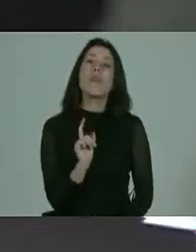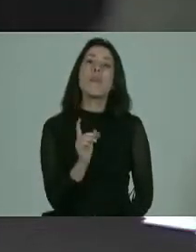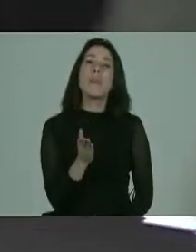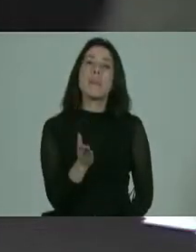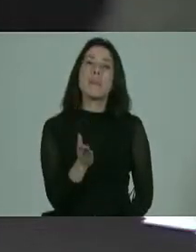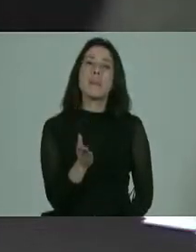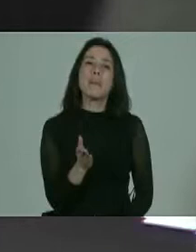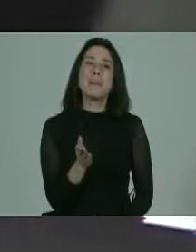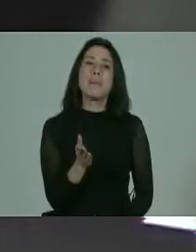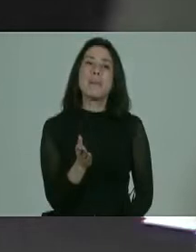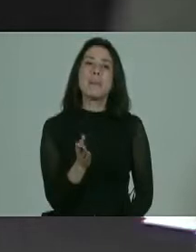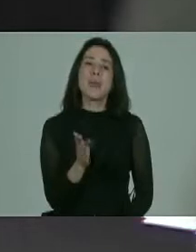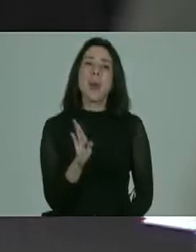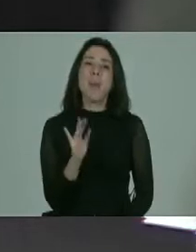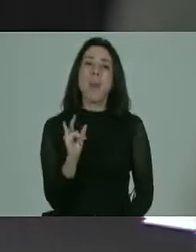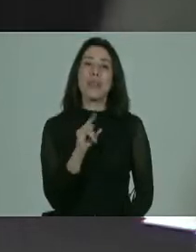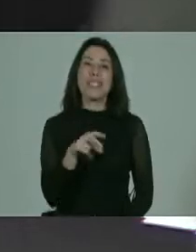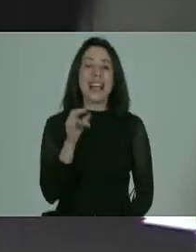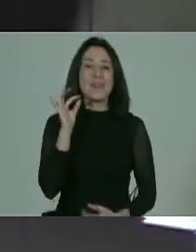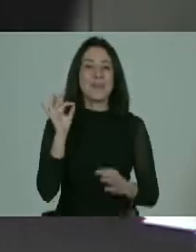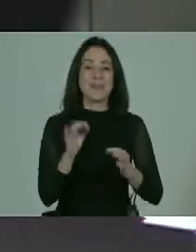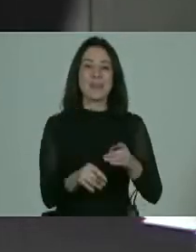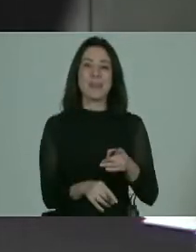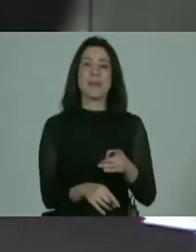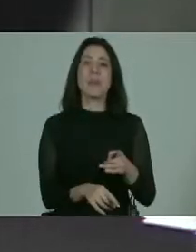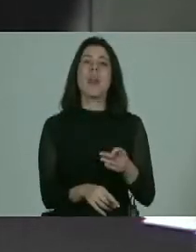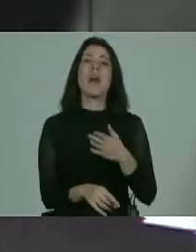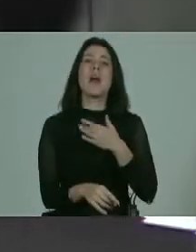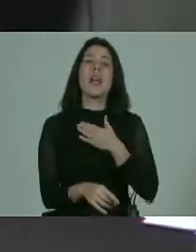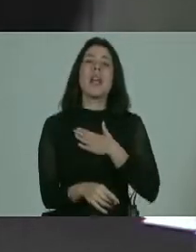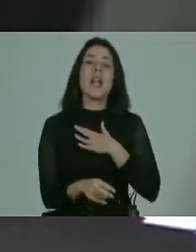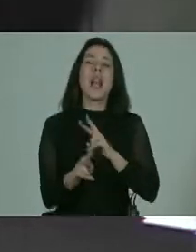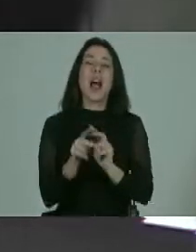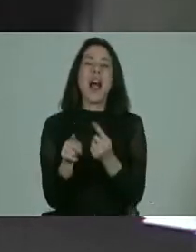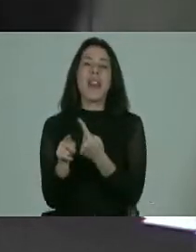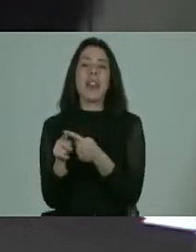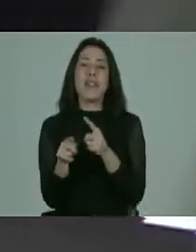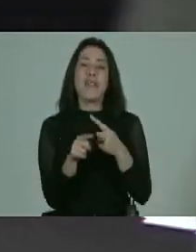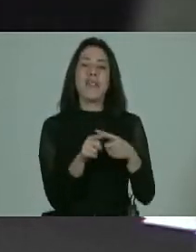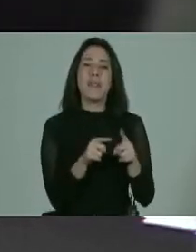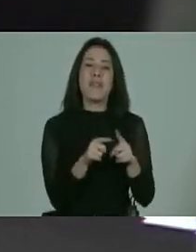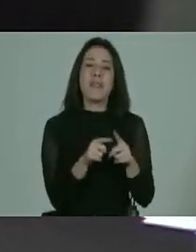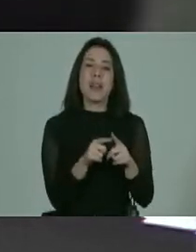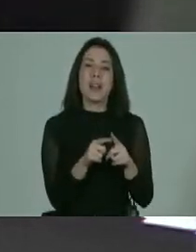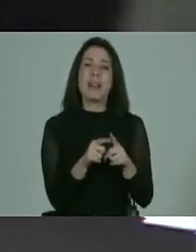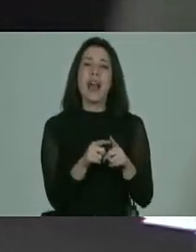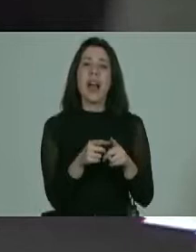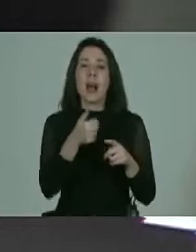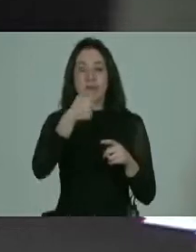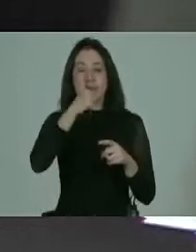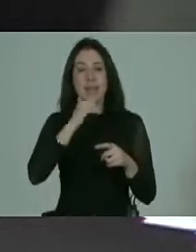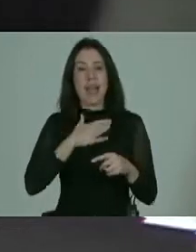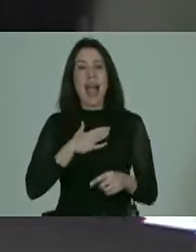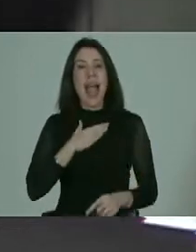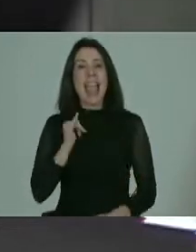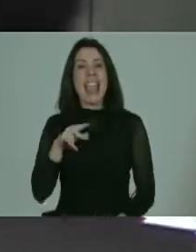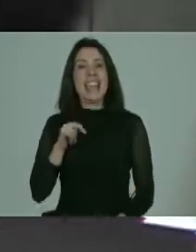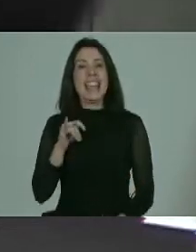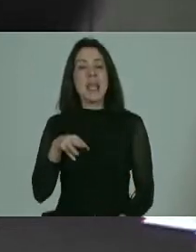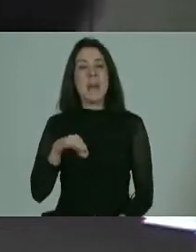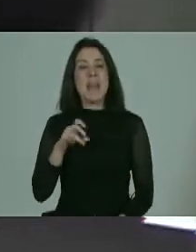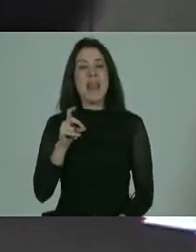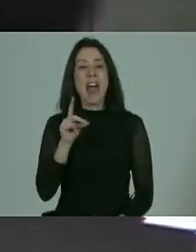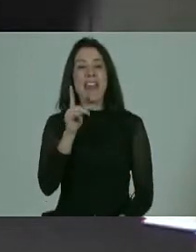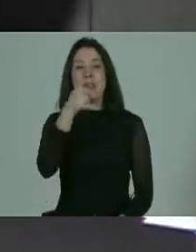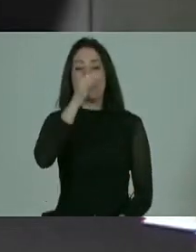and para finalizar me gustaría que nos hiciera la diferencia entre intimidad y confidencialidad ya que